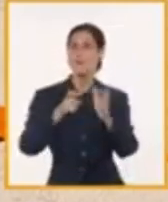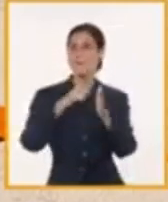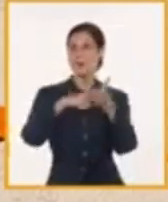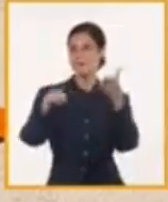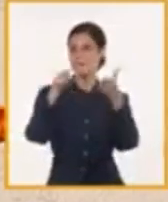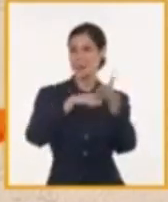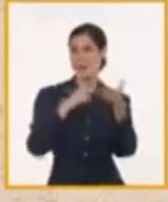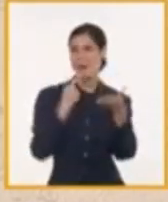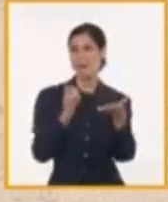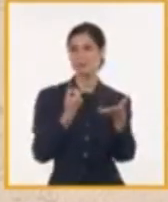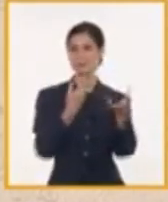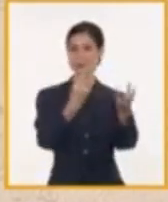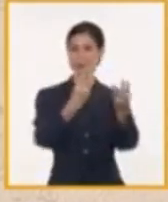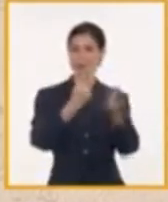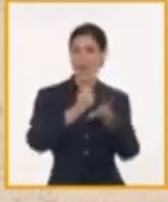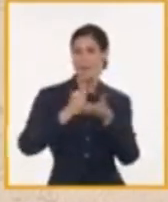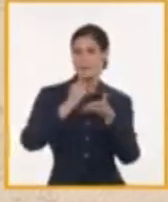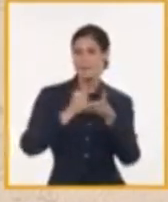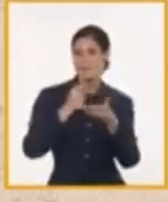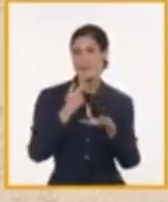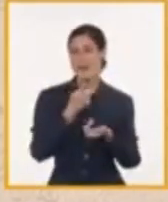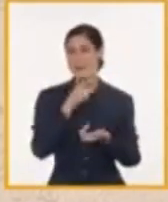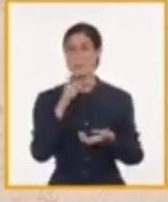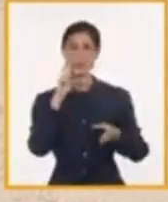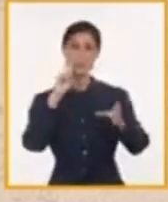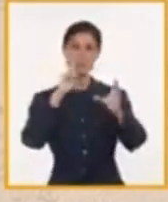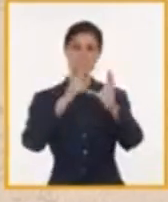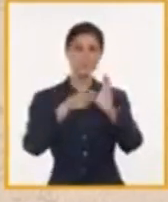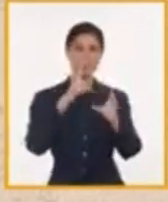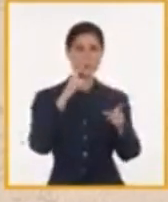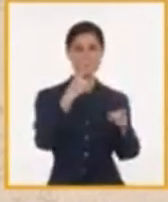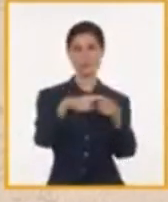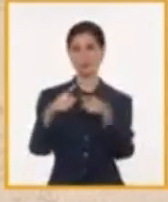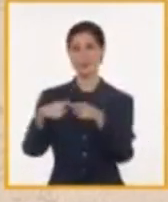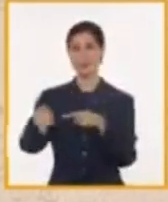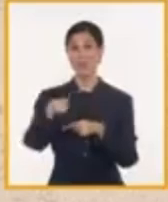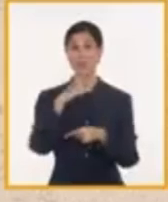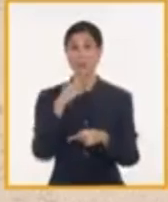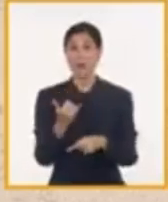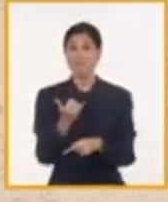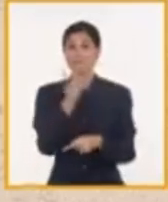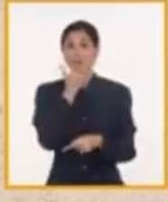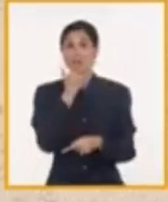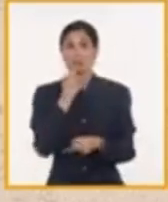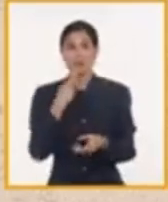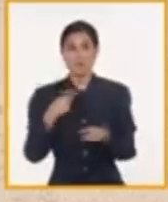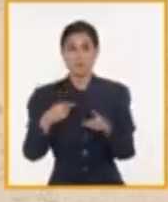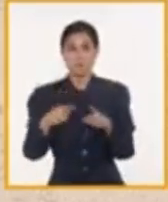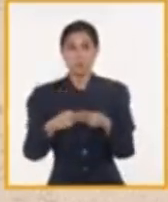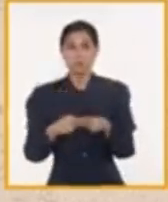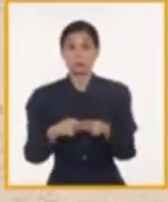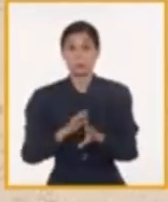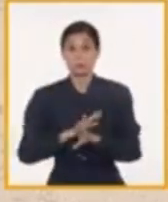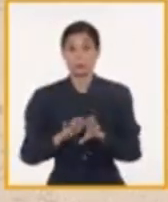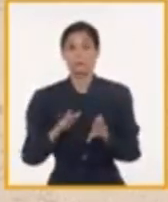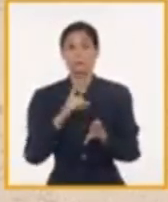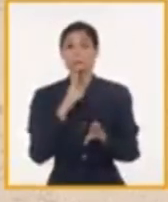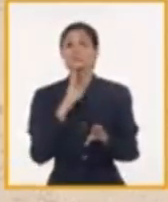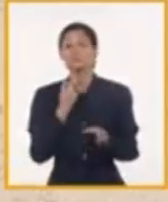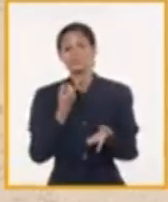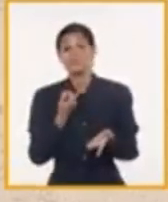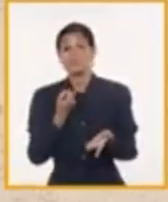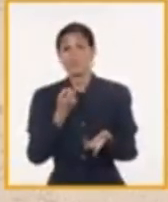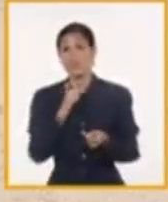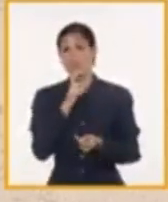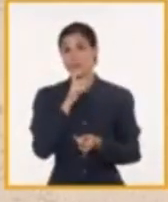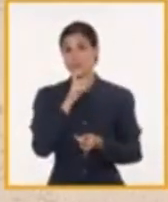permitiera la adquisición de combustible, que es algo que ha estado limitando toda la economía del país, así como la compra de artes de pesca y algunos medios